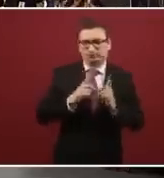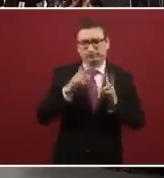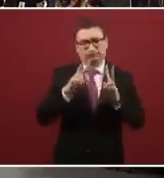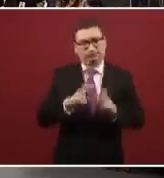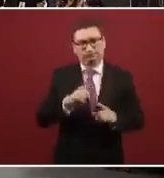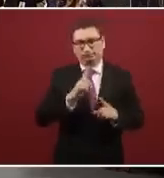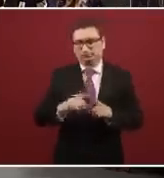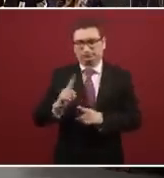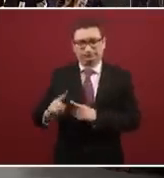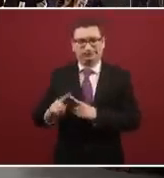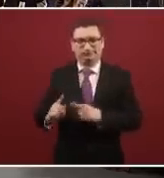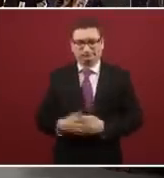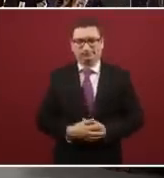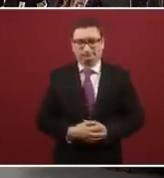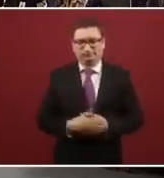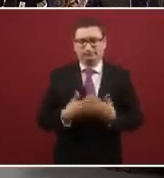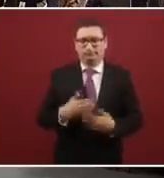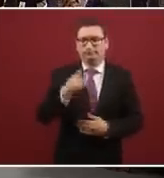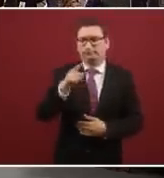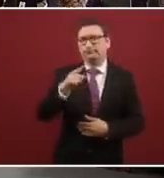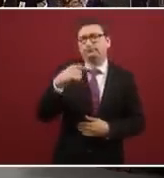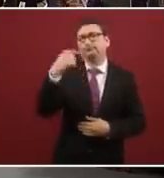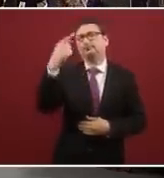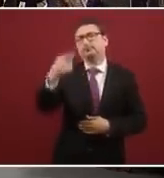temas. Vamos atrás.